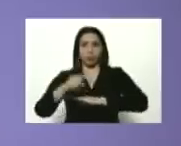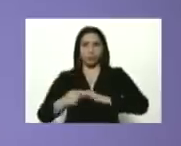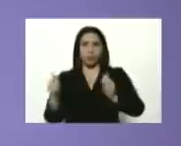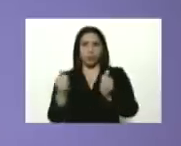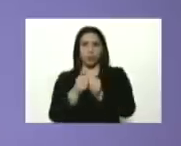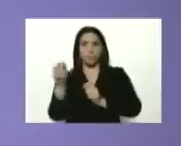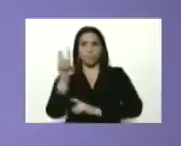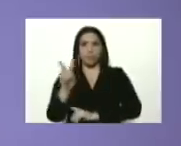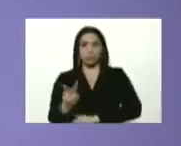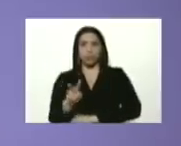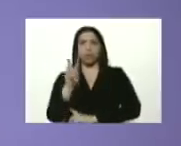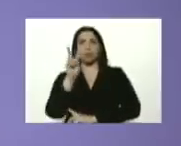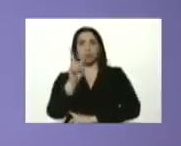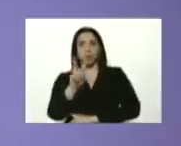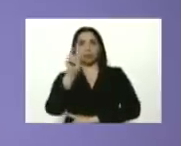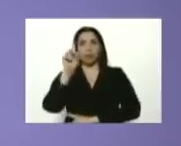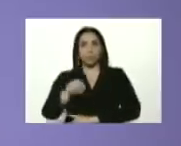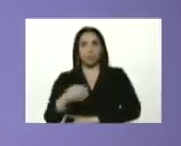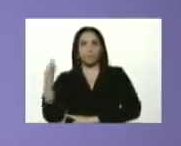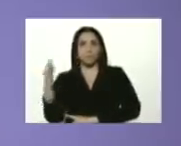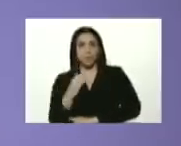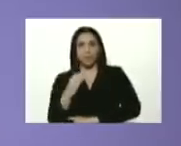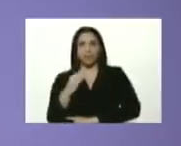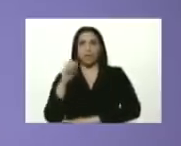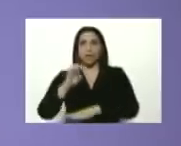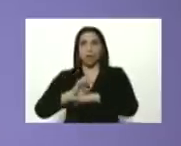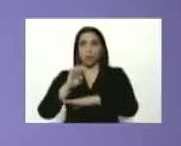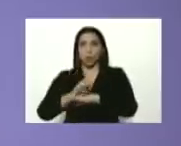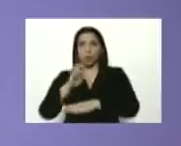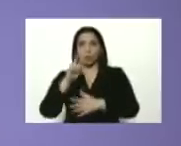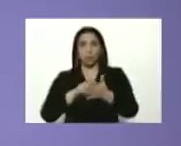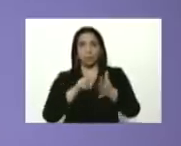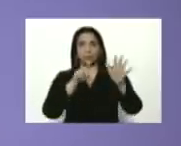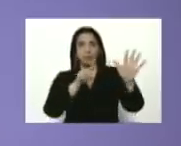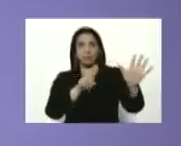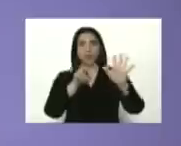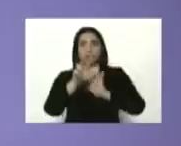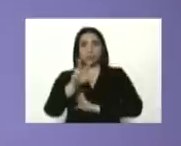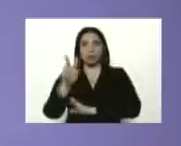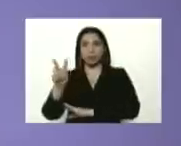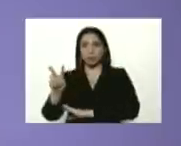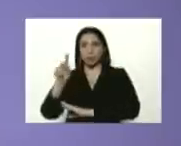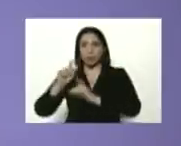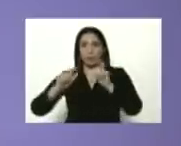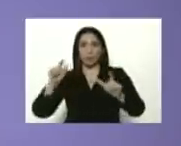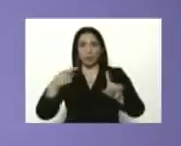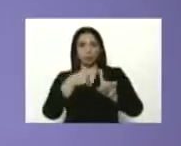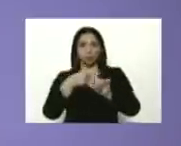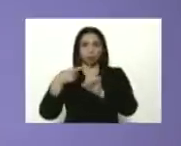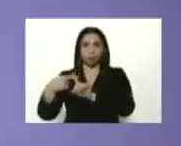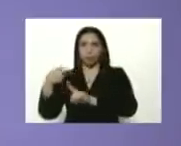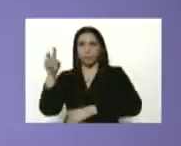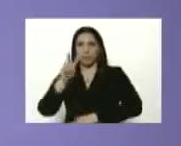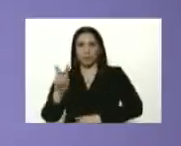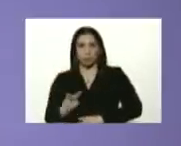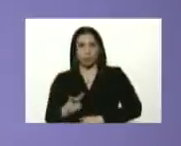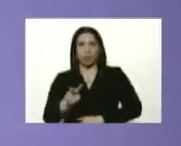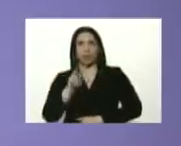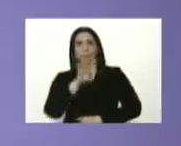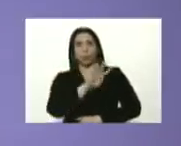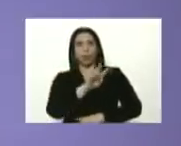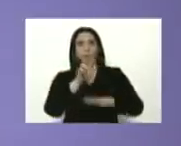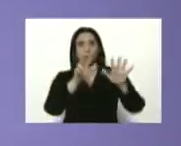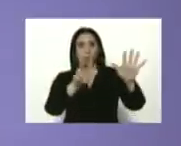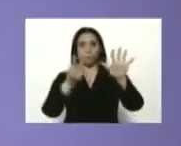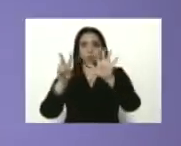Venezuela. 2 también casos que vienen provenientes de Ecuador, 2.632 casos suma entonces Venezuela, 487